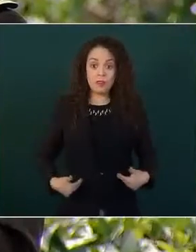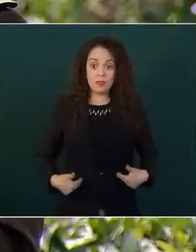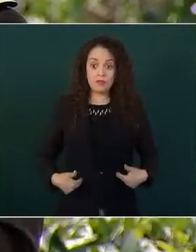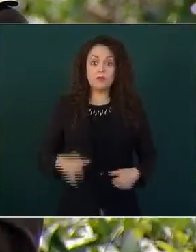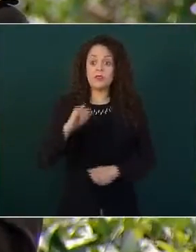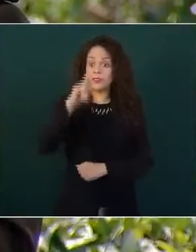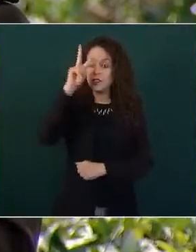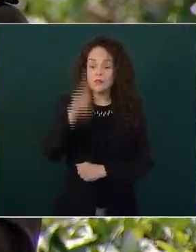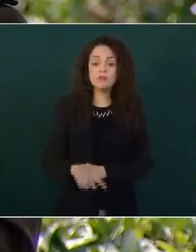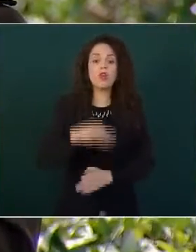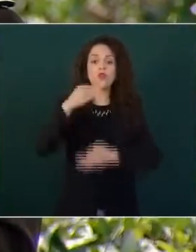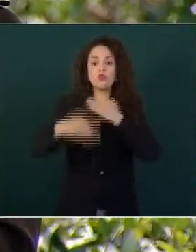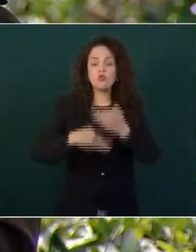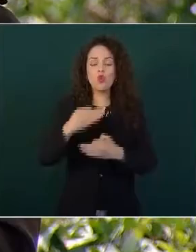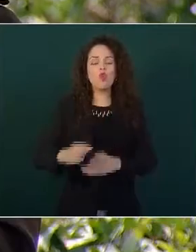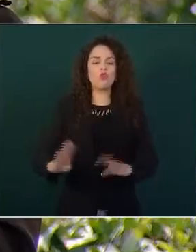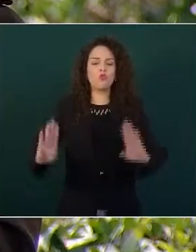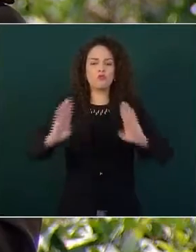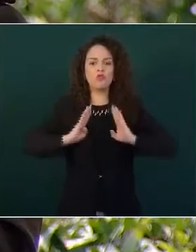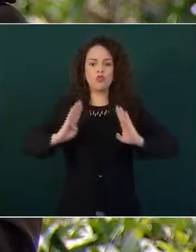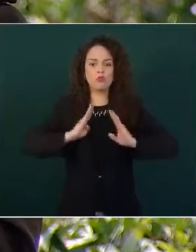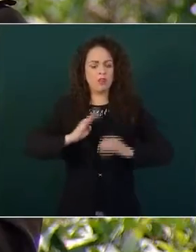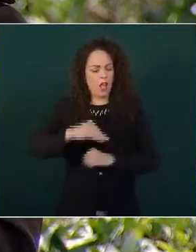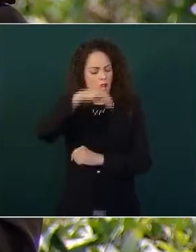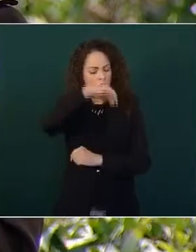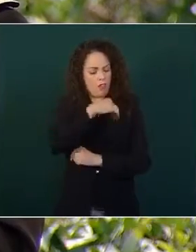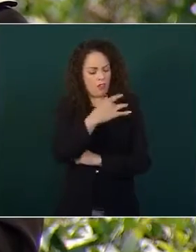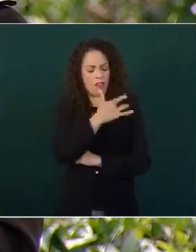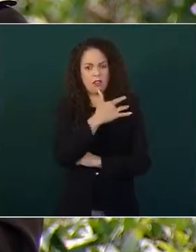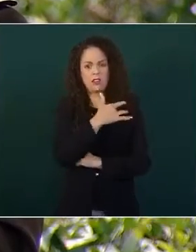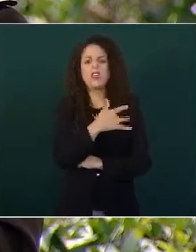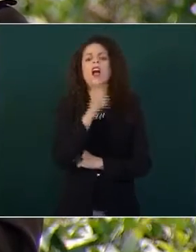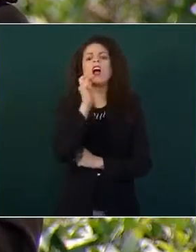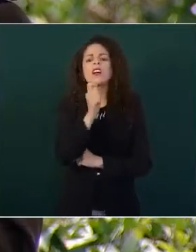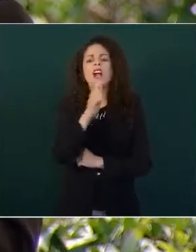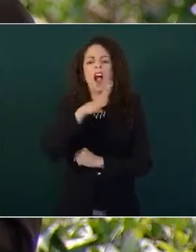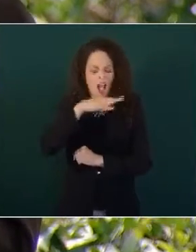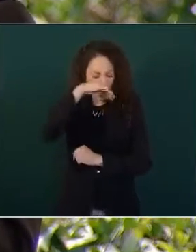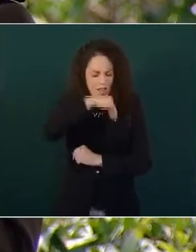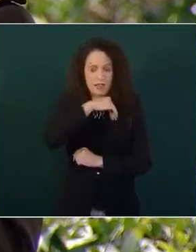todo soldado están siempre su pueblo y su patria.